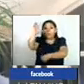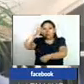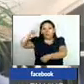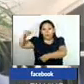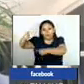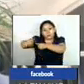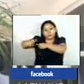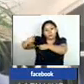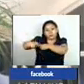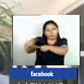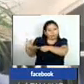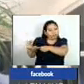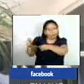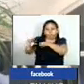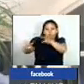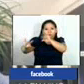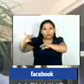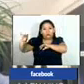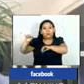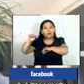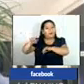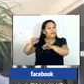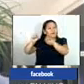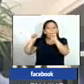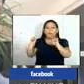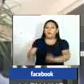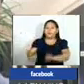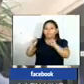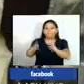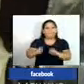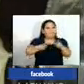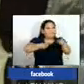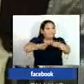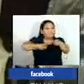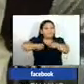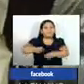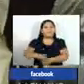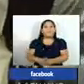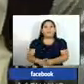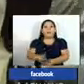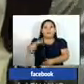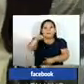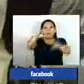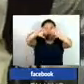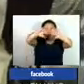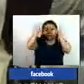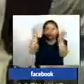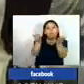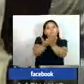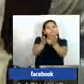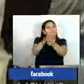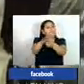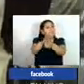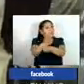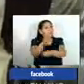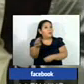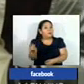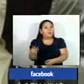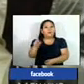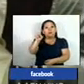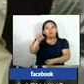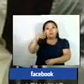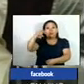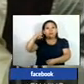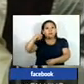otros países en donde es imposible parar la pandemia. En el mundo, los casos de coronavirus ya superaron los